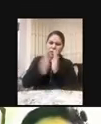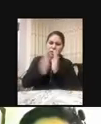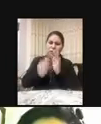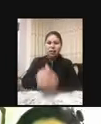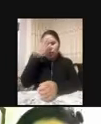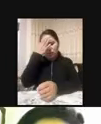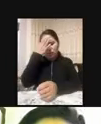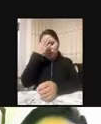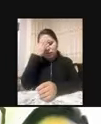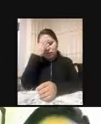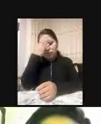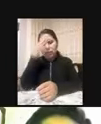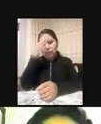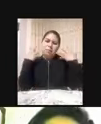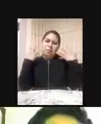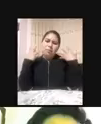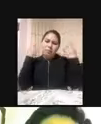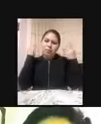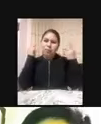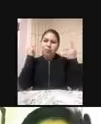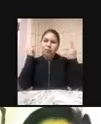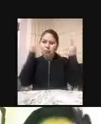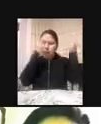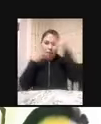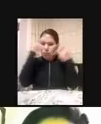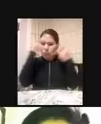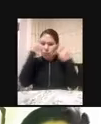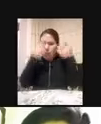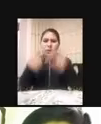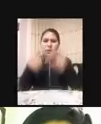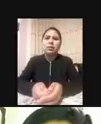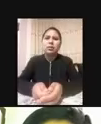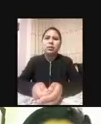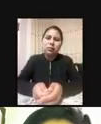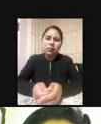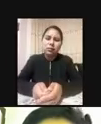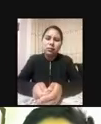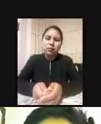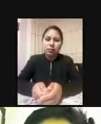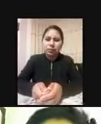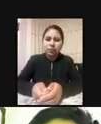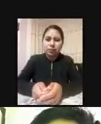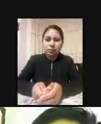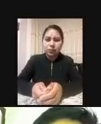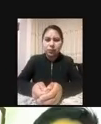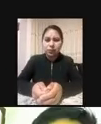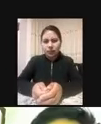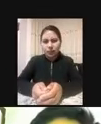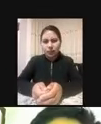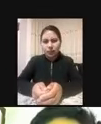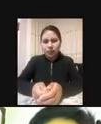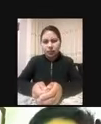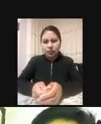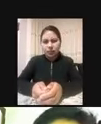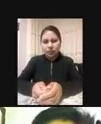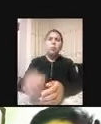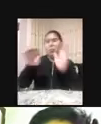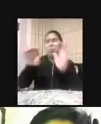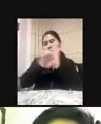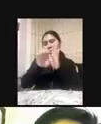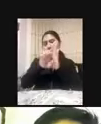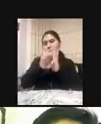cuando empiece a hablar, tenga un contenido y todo eso va a ser la comunicación. Ahí tenemos una niña que le está hablando a su papá a modo de juego por